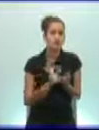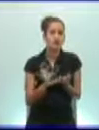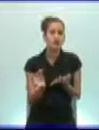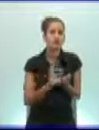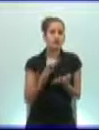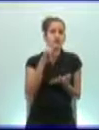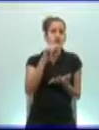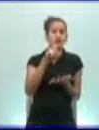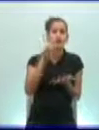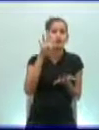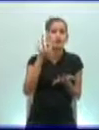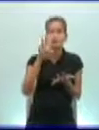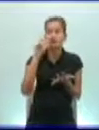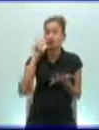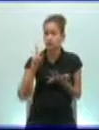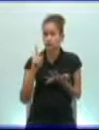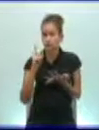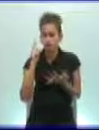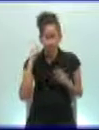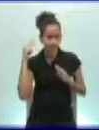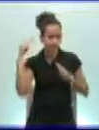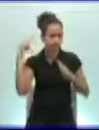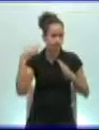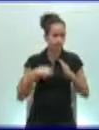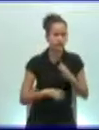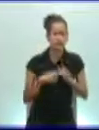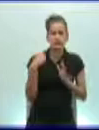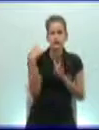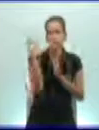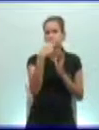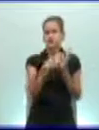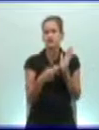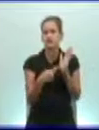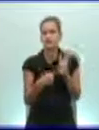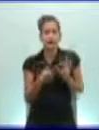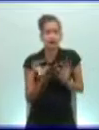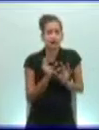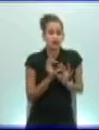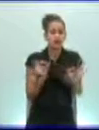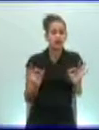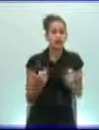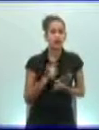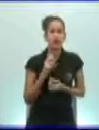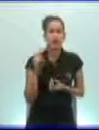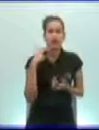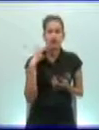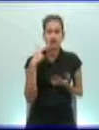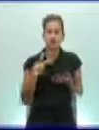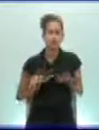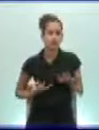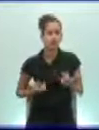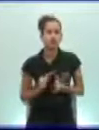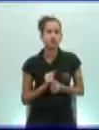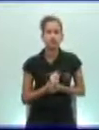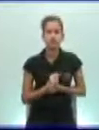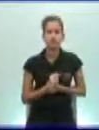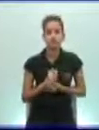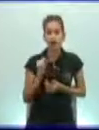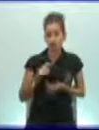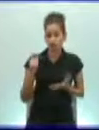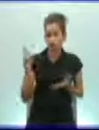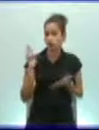para que profundicen en las características esenciales de la narración. Así que todos vamos a